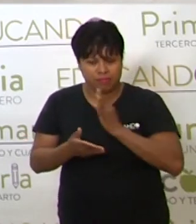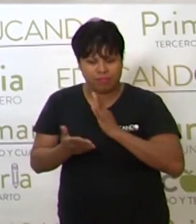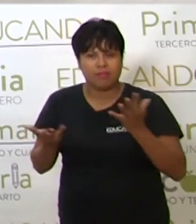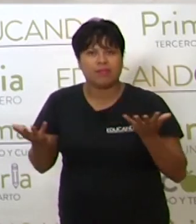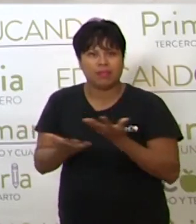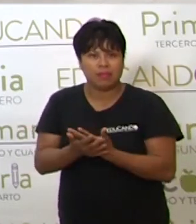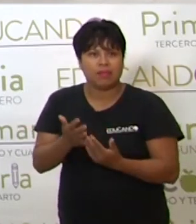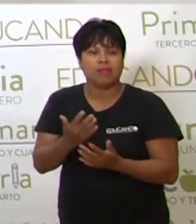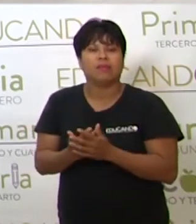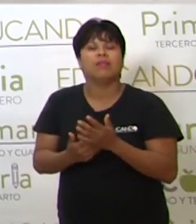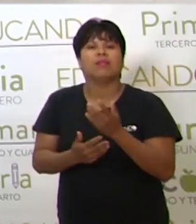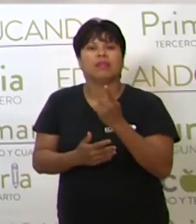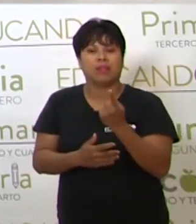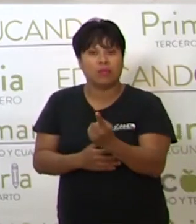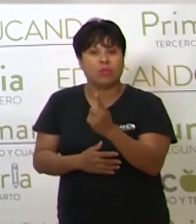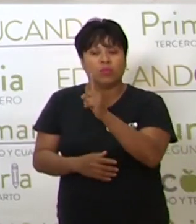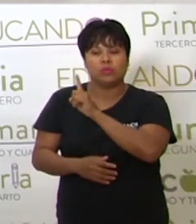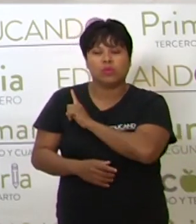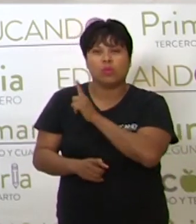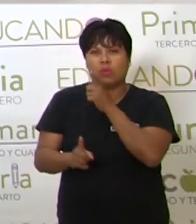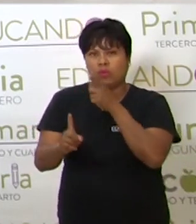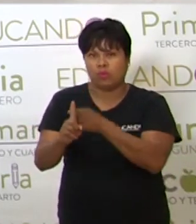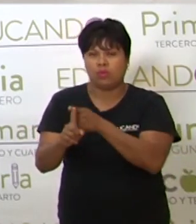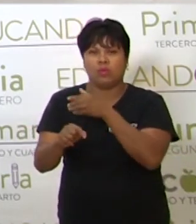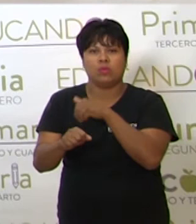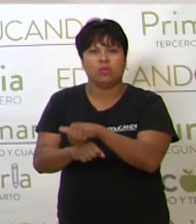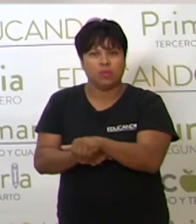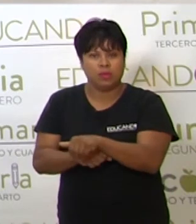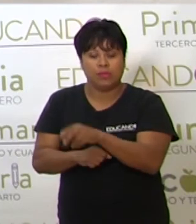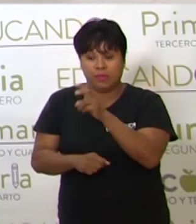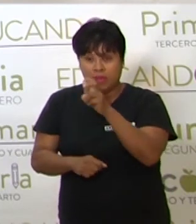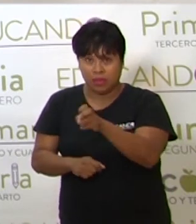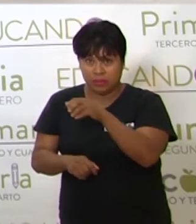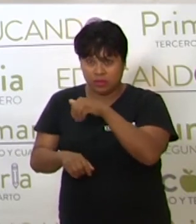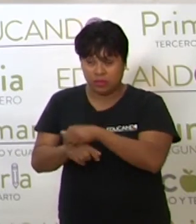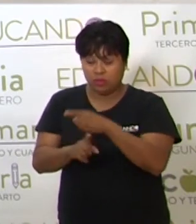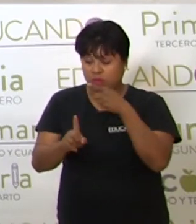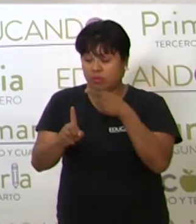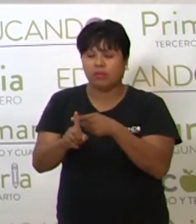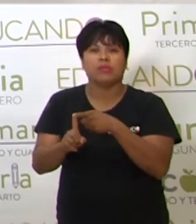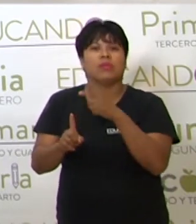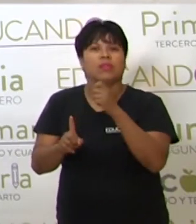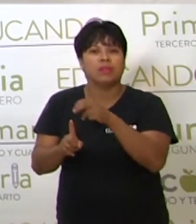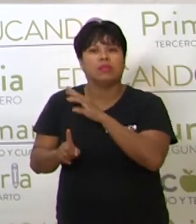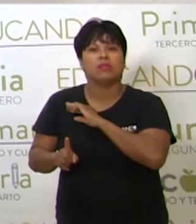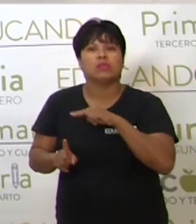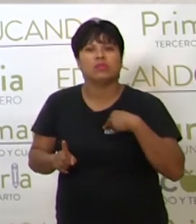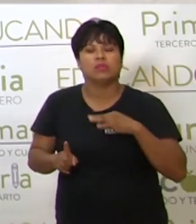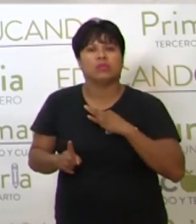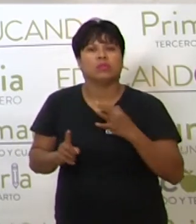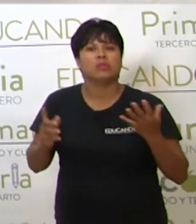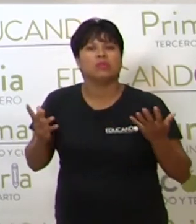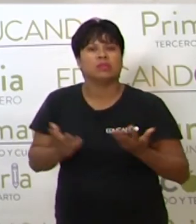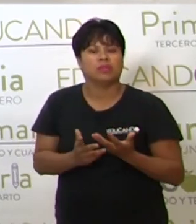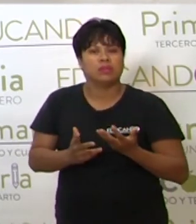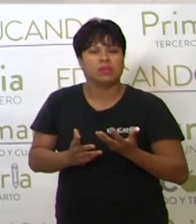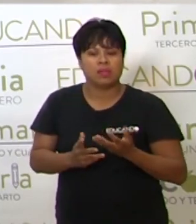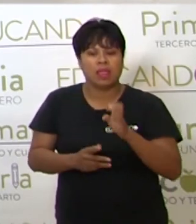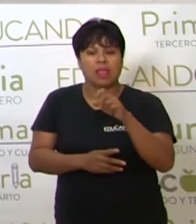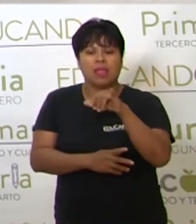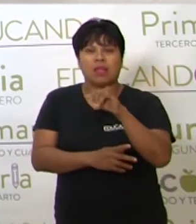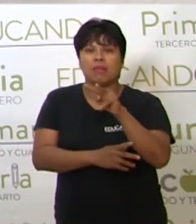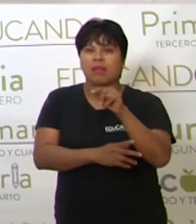nada más hagamos una sola fracción el hacer una sola fracción significa que estamos haciendo una fracción